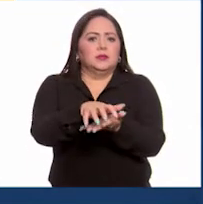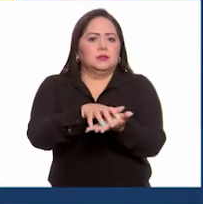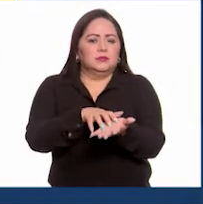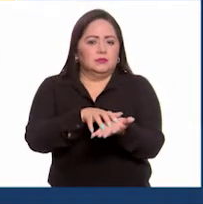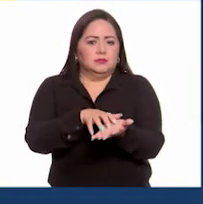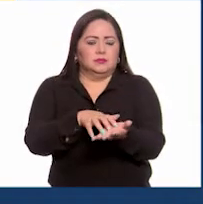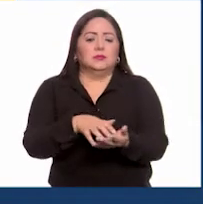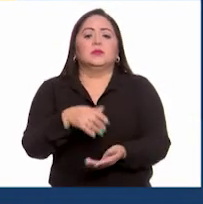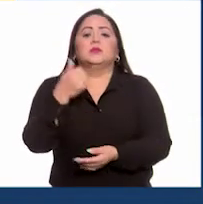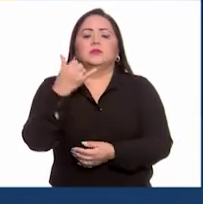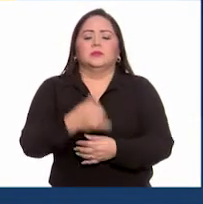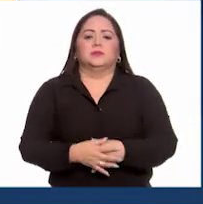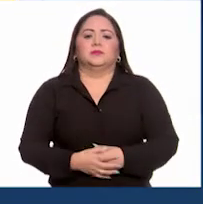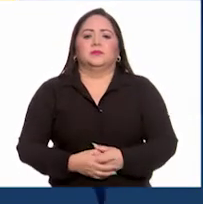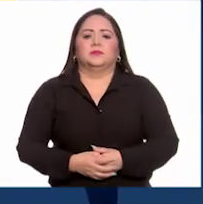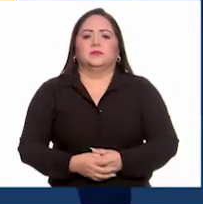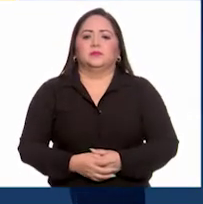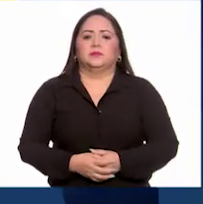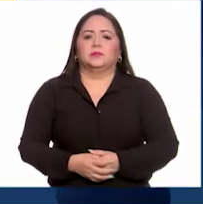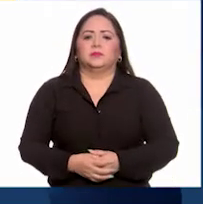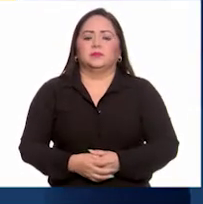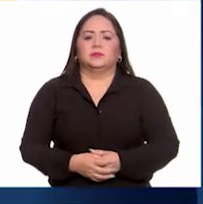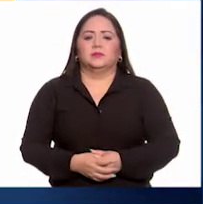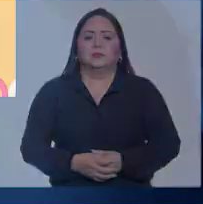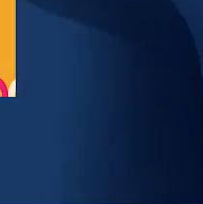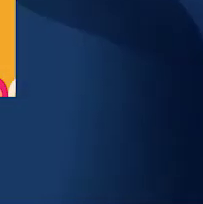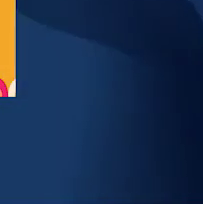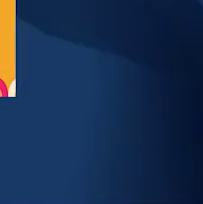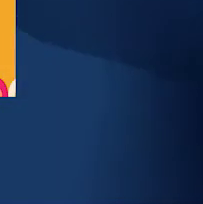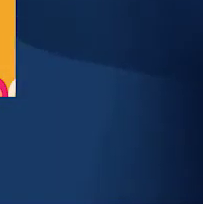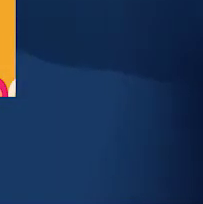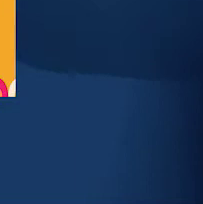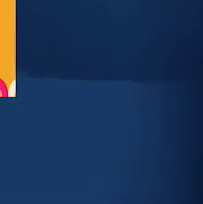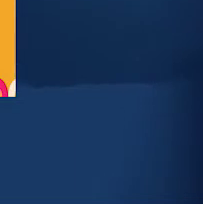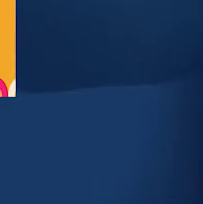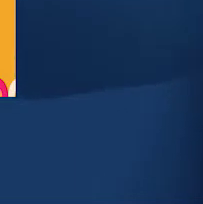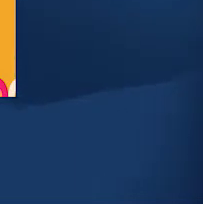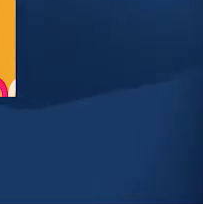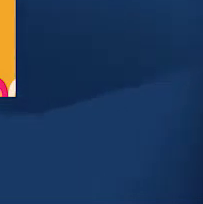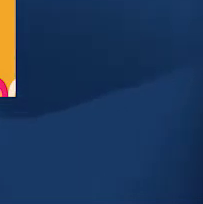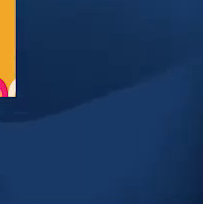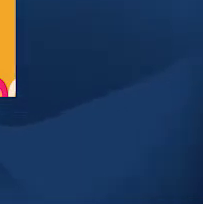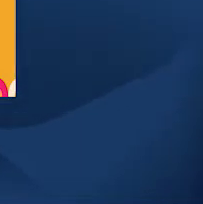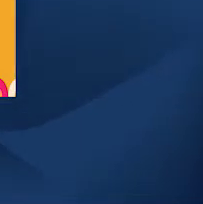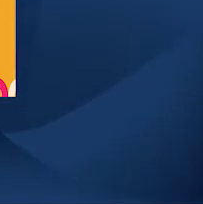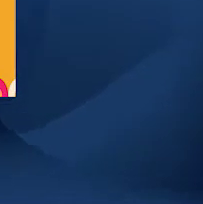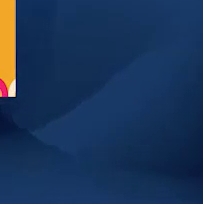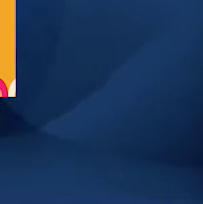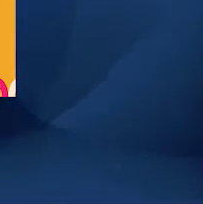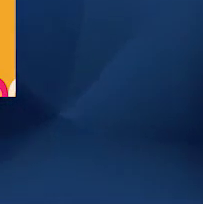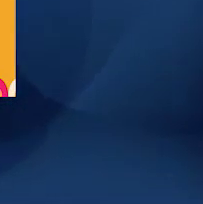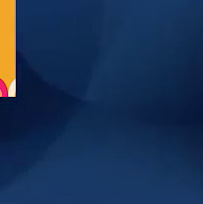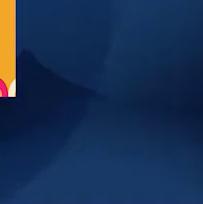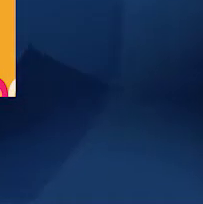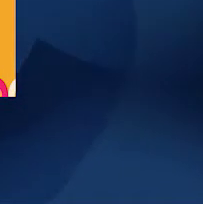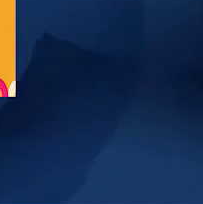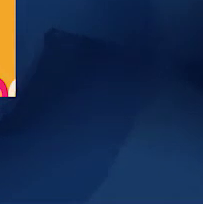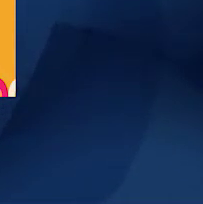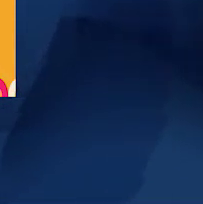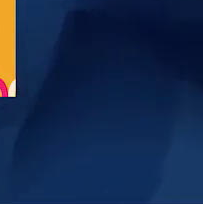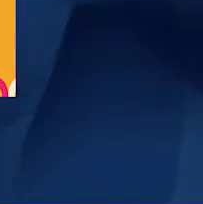accesibles. Echingayilayi cartonero, ula mahanali mogonji, mahana mogyaneva,